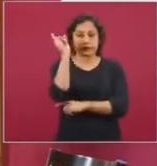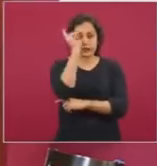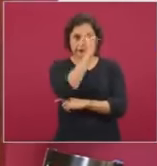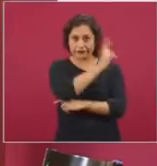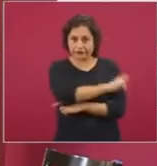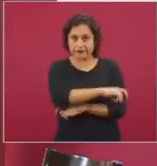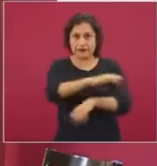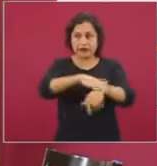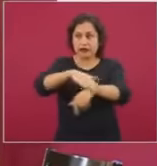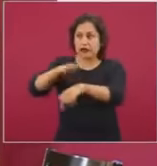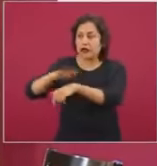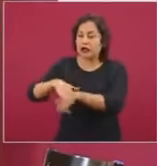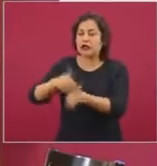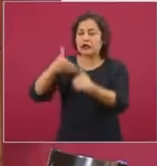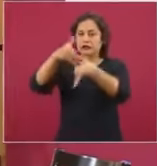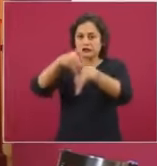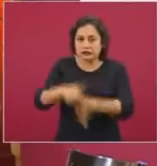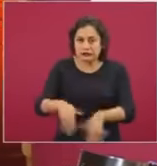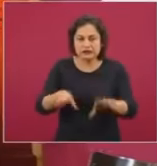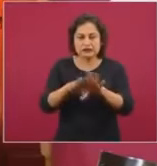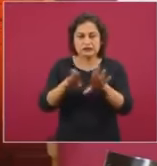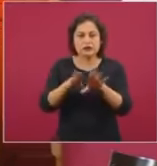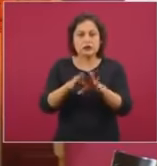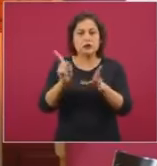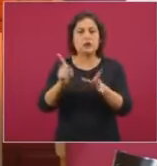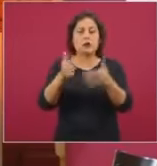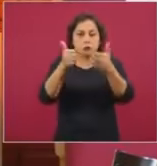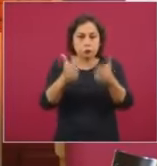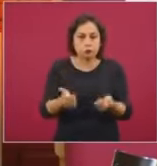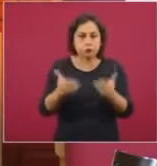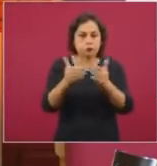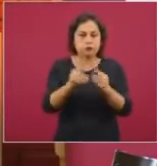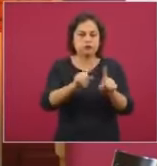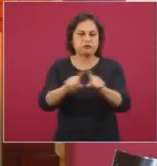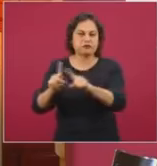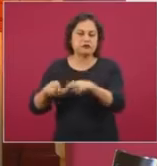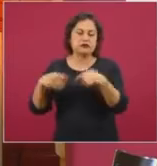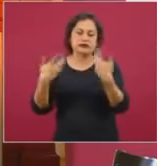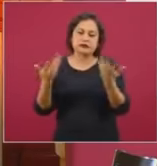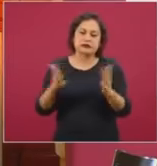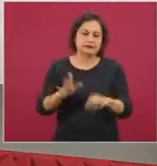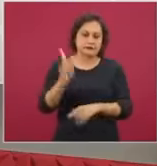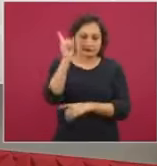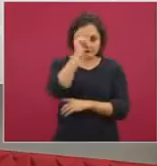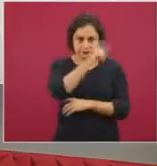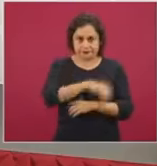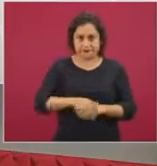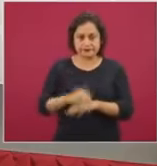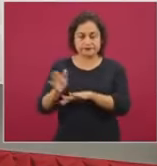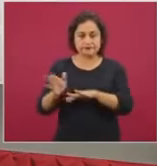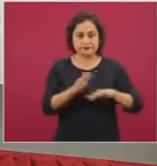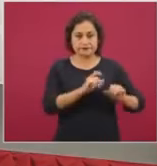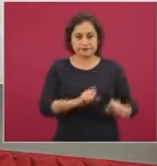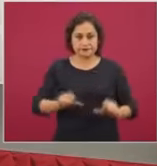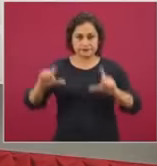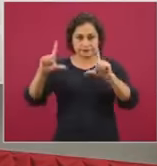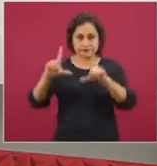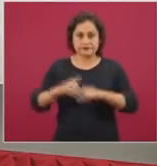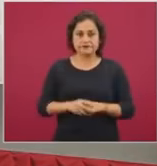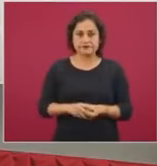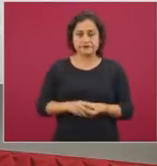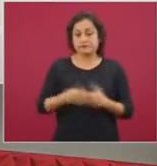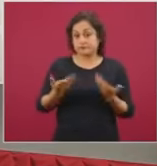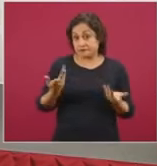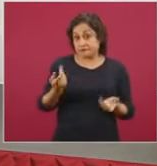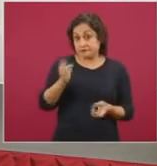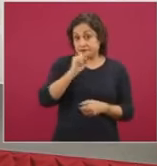de mitigación que permitan disminuir más rápidamente la transmisión. La siguiente, por favor. Pero también Jalisco,